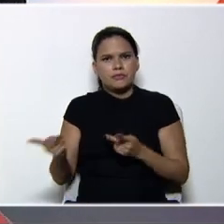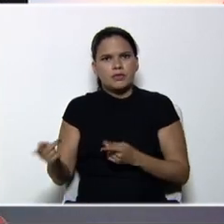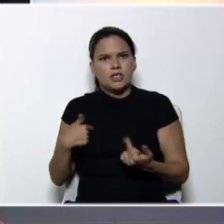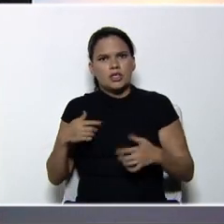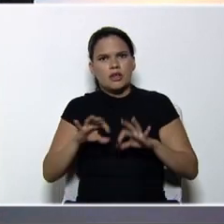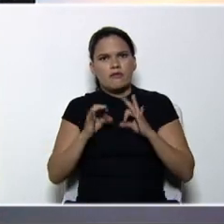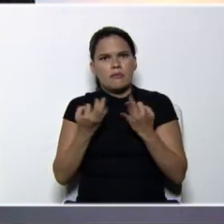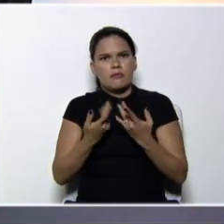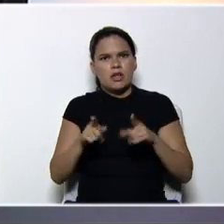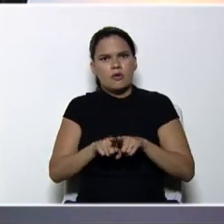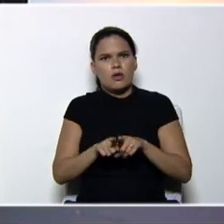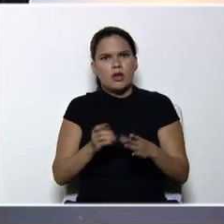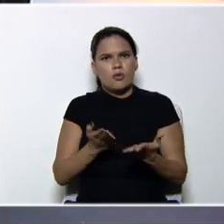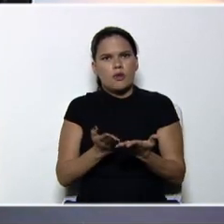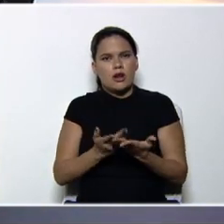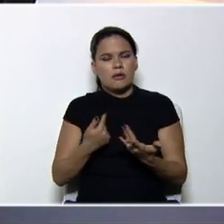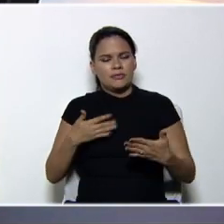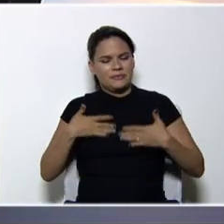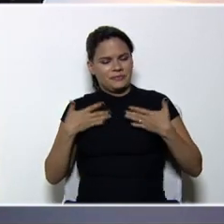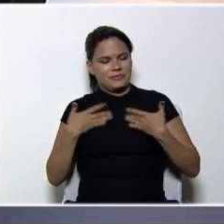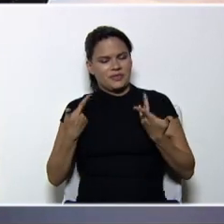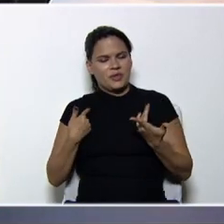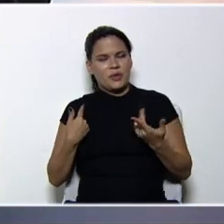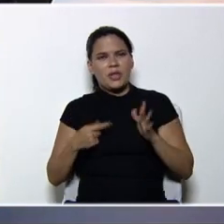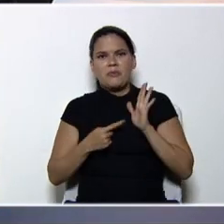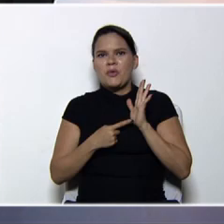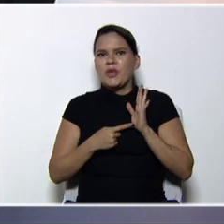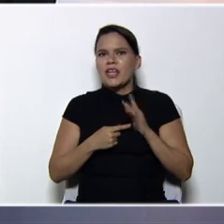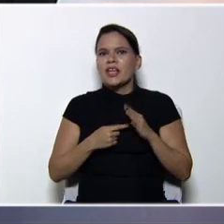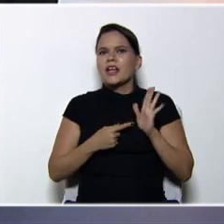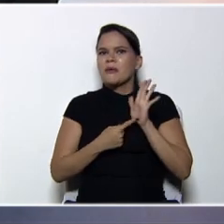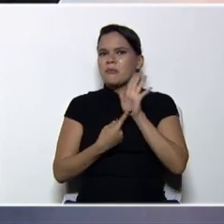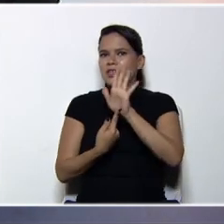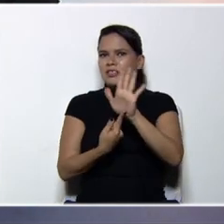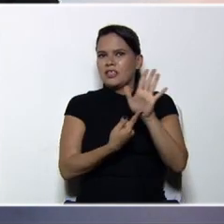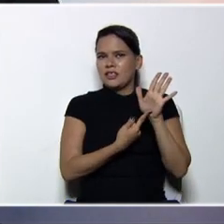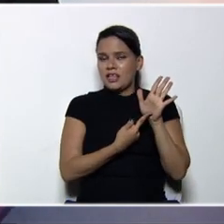una Escuela. Bien contenta de poder representar a los talleres de educación laboral.